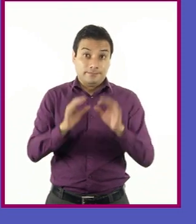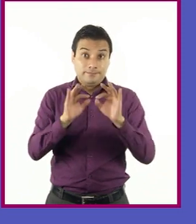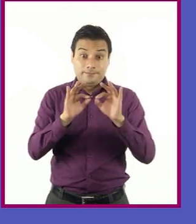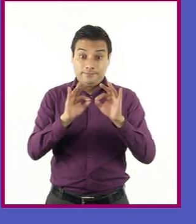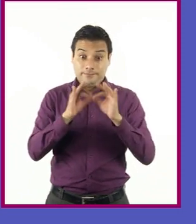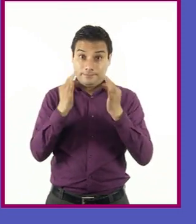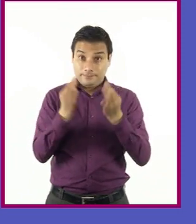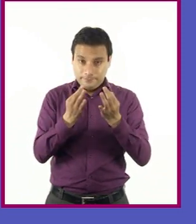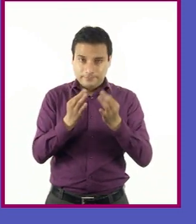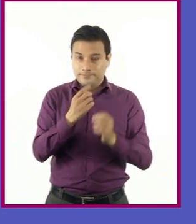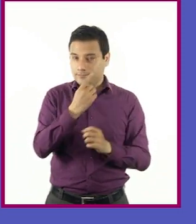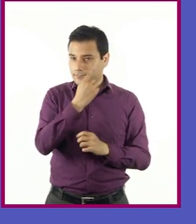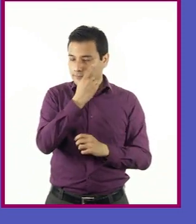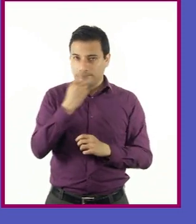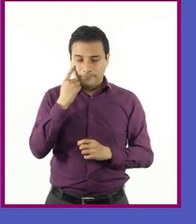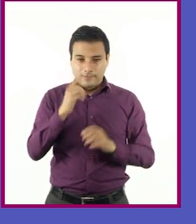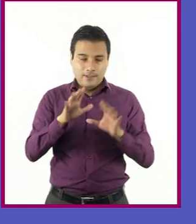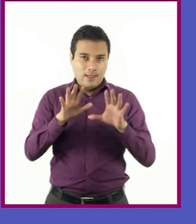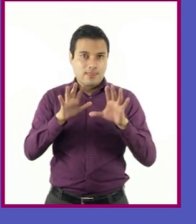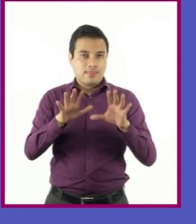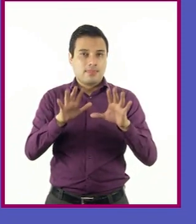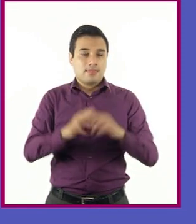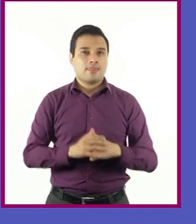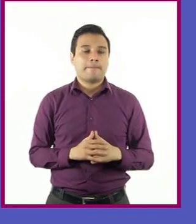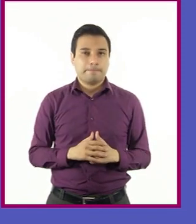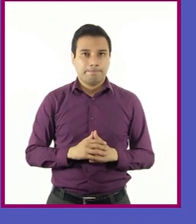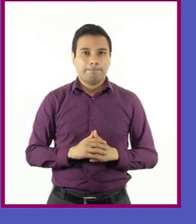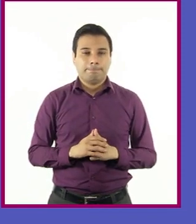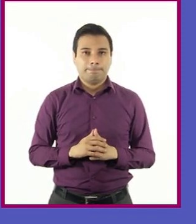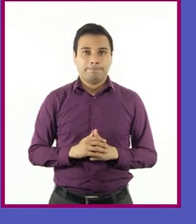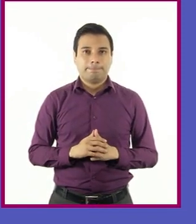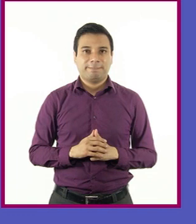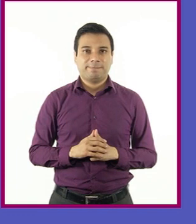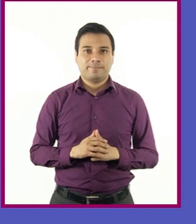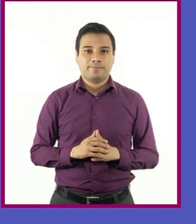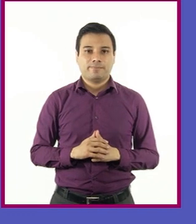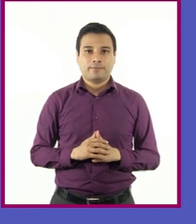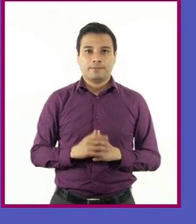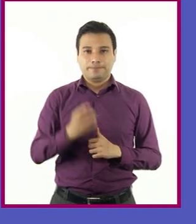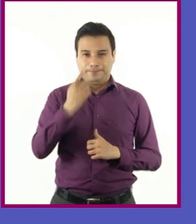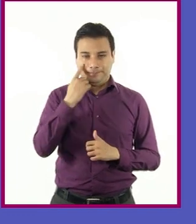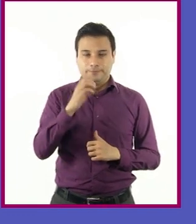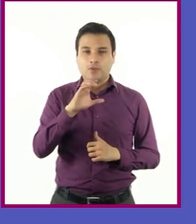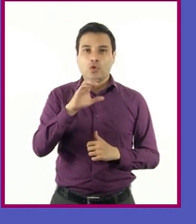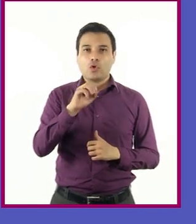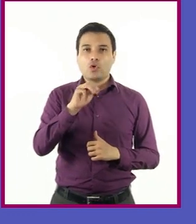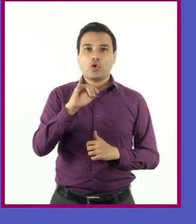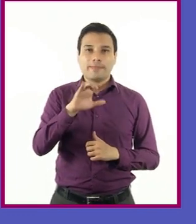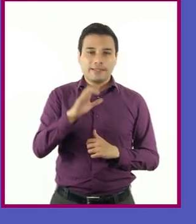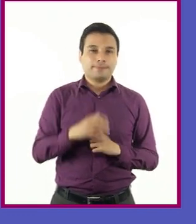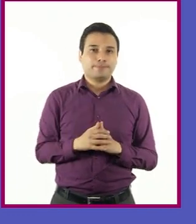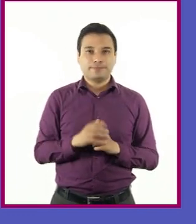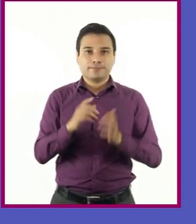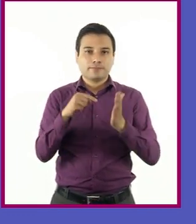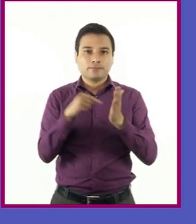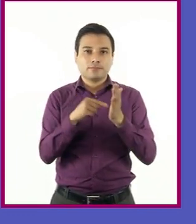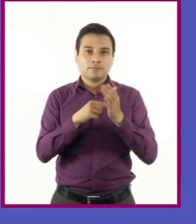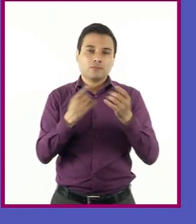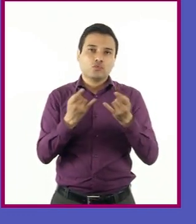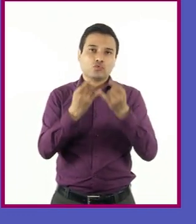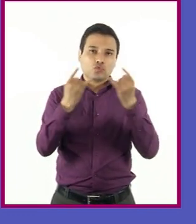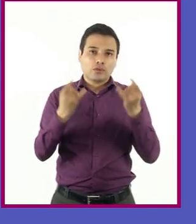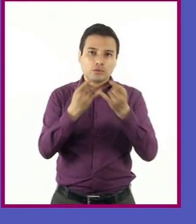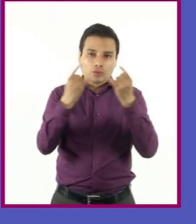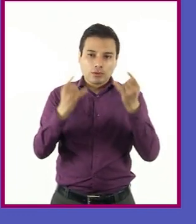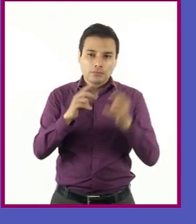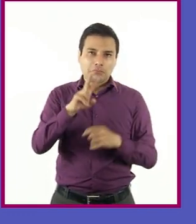refuerza visualmente lo que se expresa en las viñetas. En el cómic o historieta, los relatos pueden ser